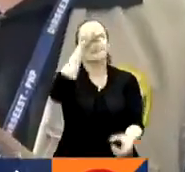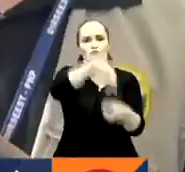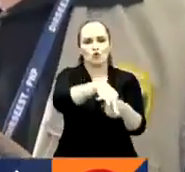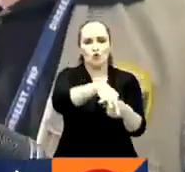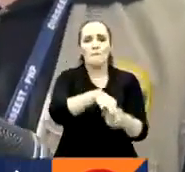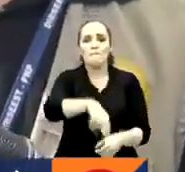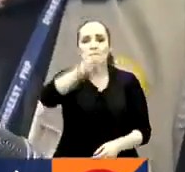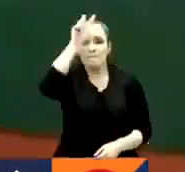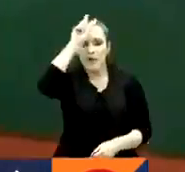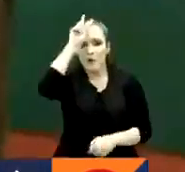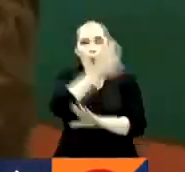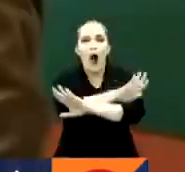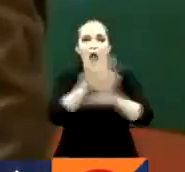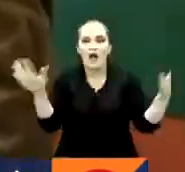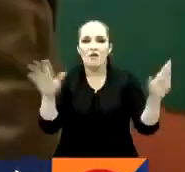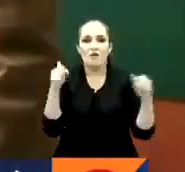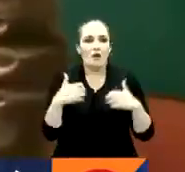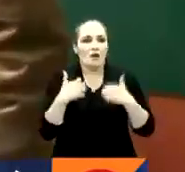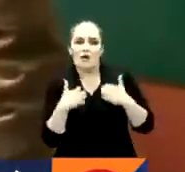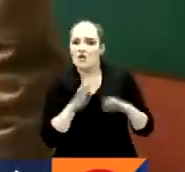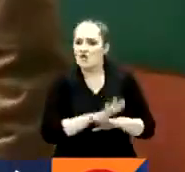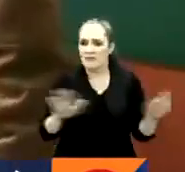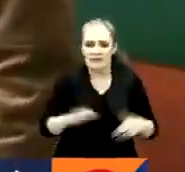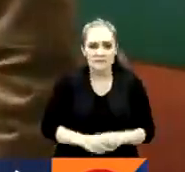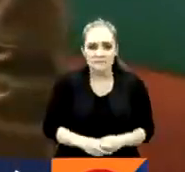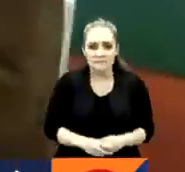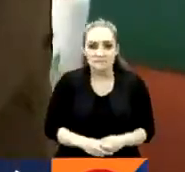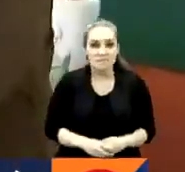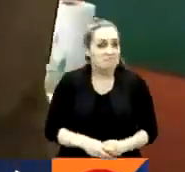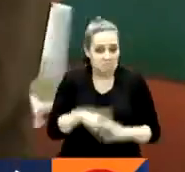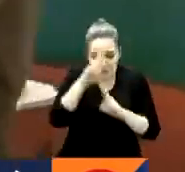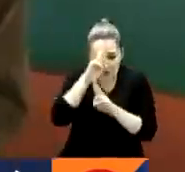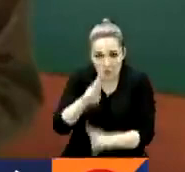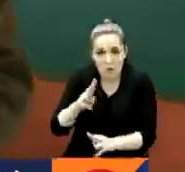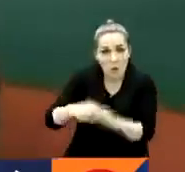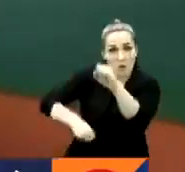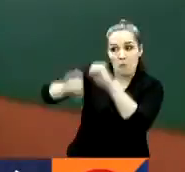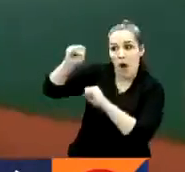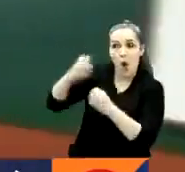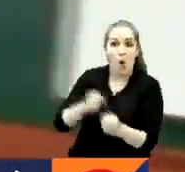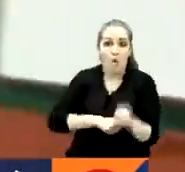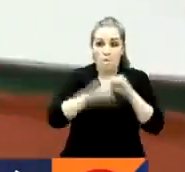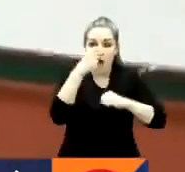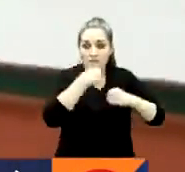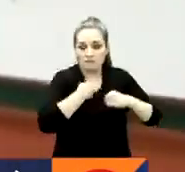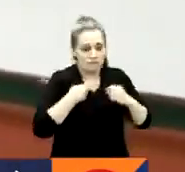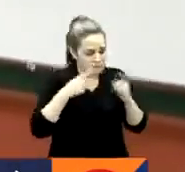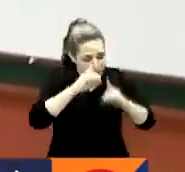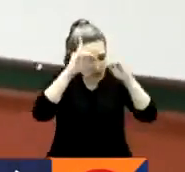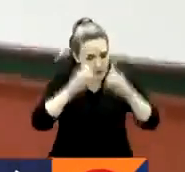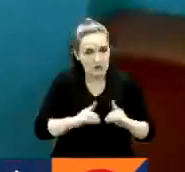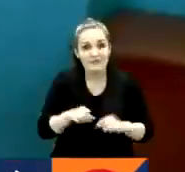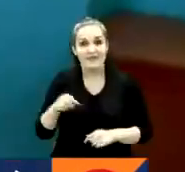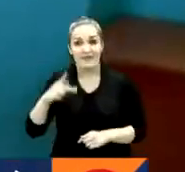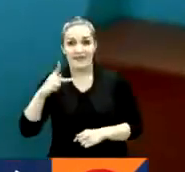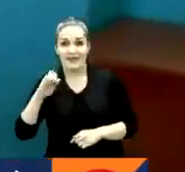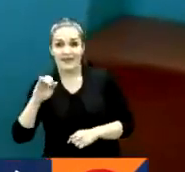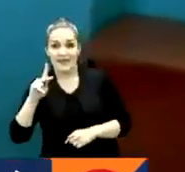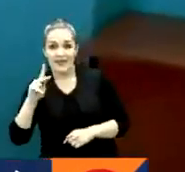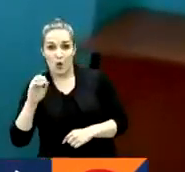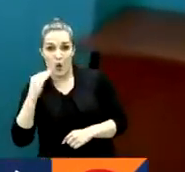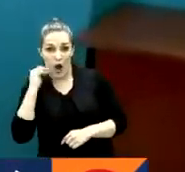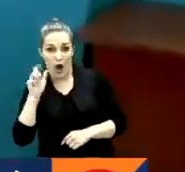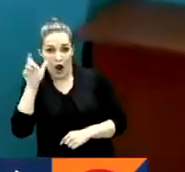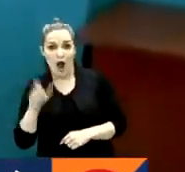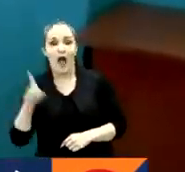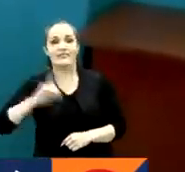se acabaron los indecisos. Castillo dijo que respetará cualquiera que sea la decisión del pueblo peruano, al igual que su rival, la derechista y conservadora